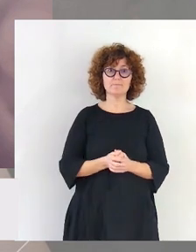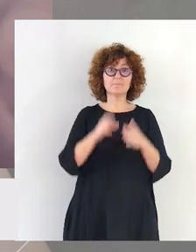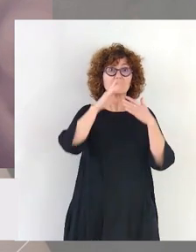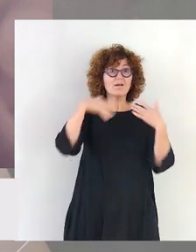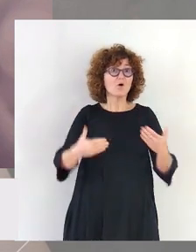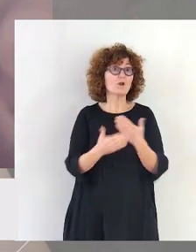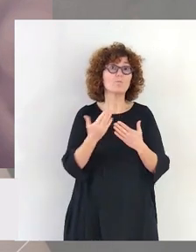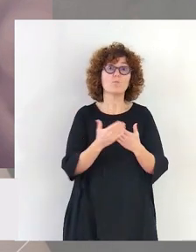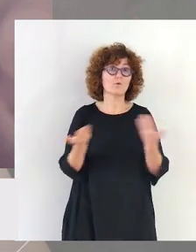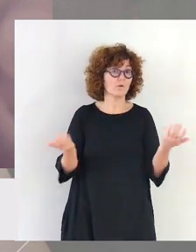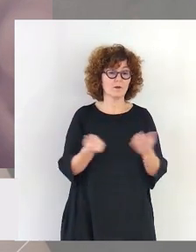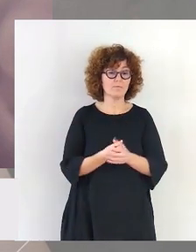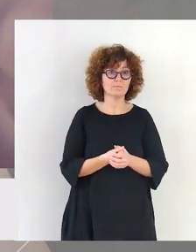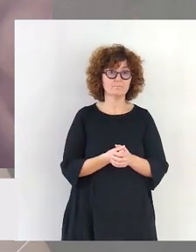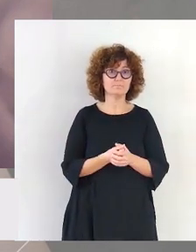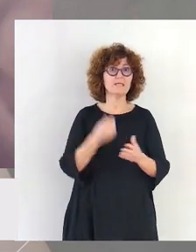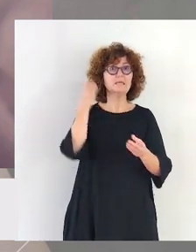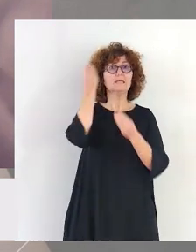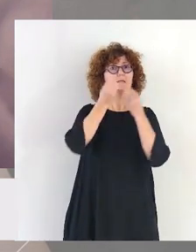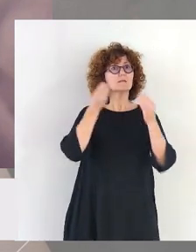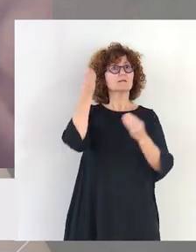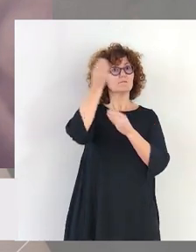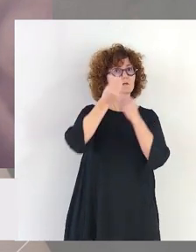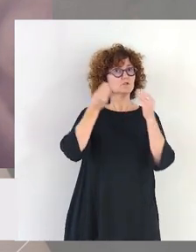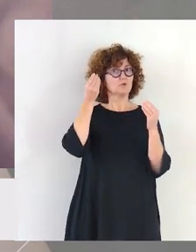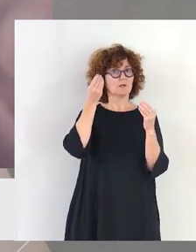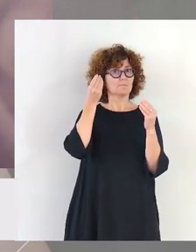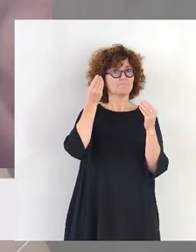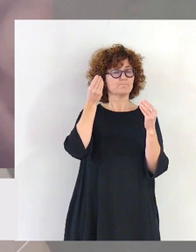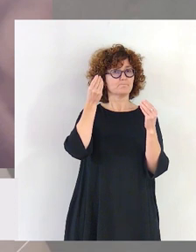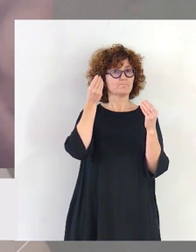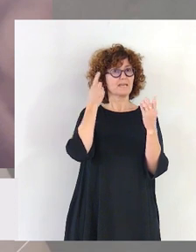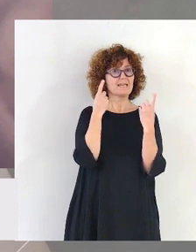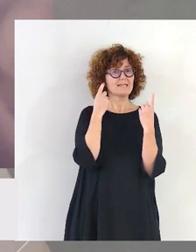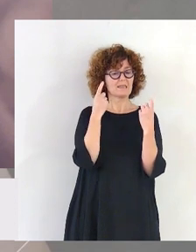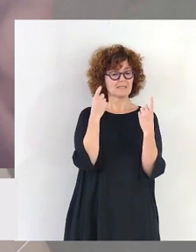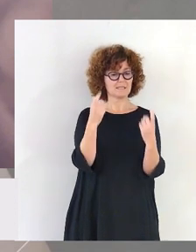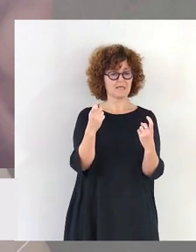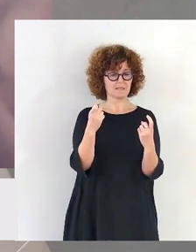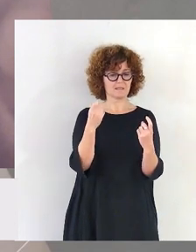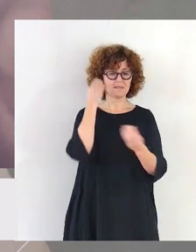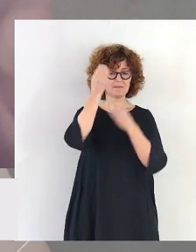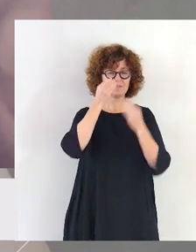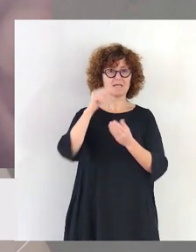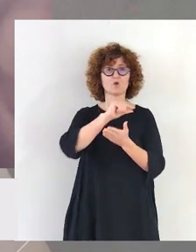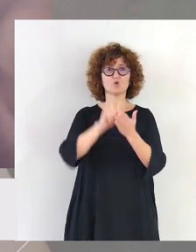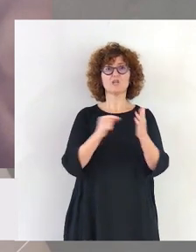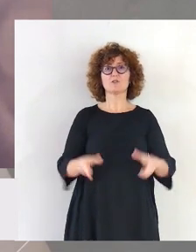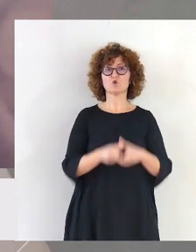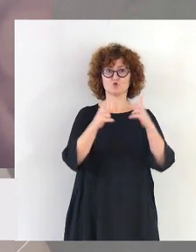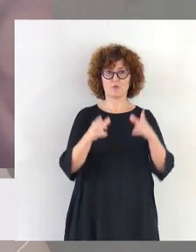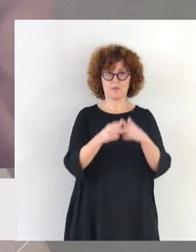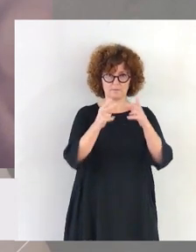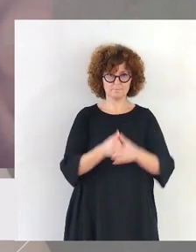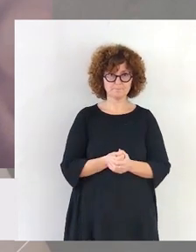momentos eh reflexionar y creo que es muy importante sobre la necesidad de repensar El contrato social ese contrato